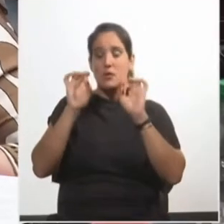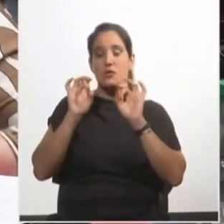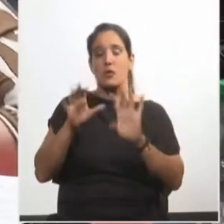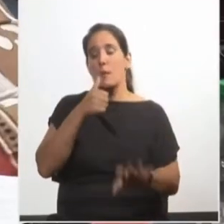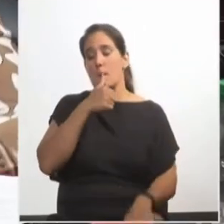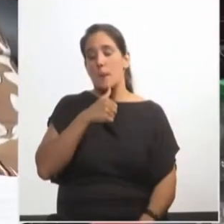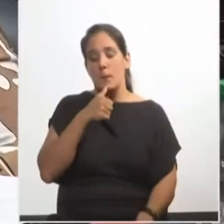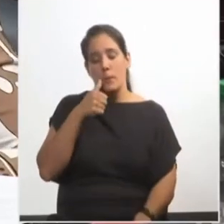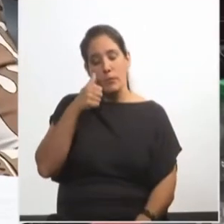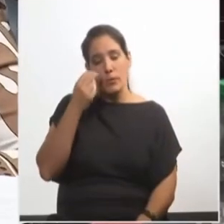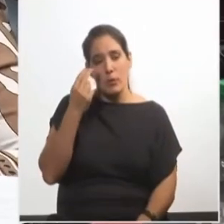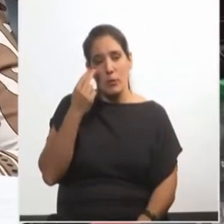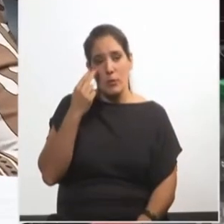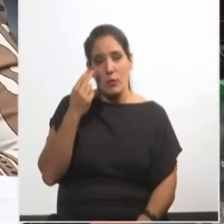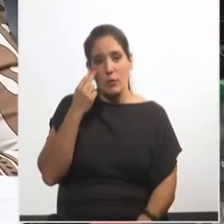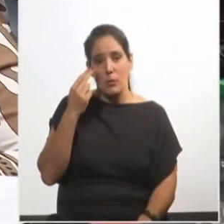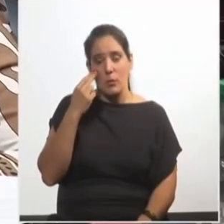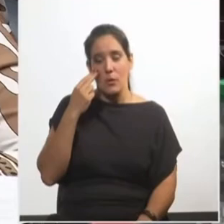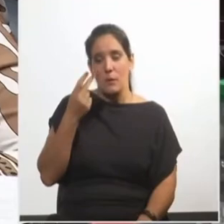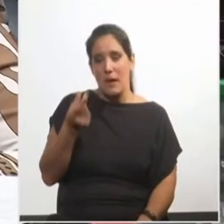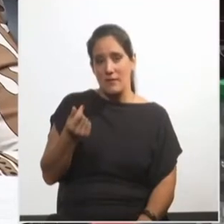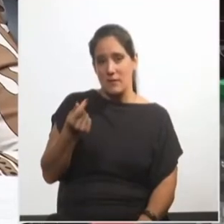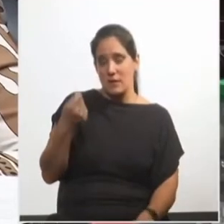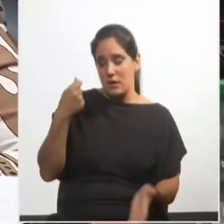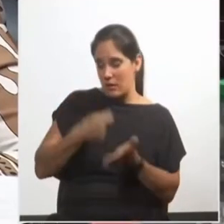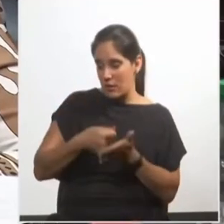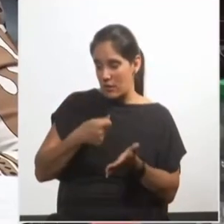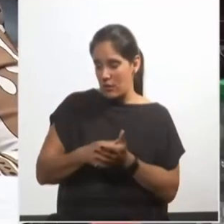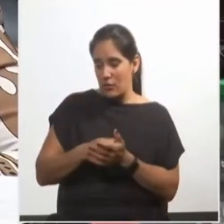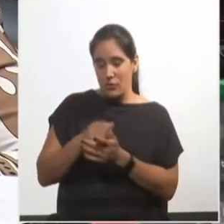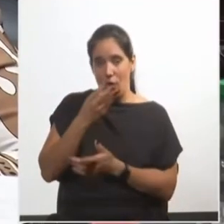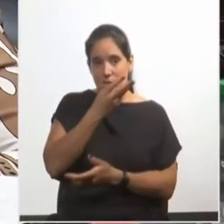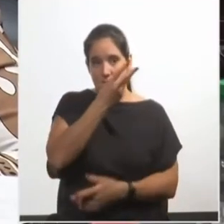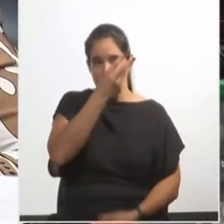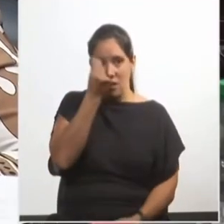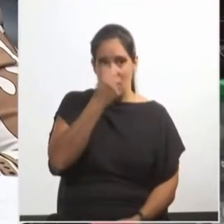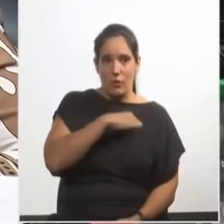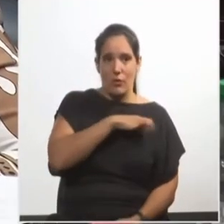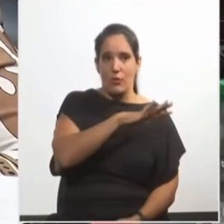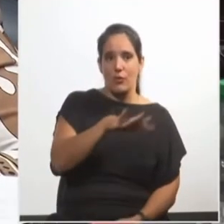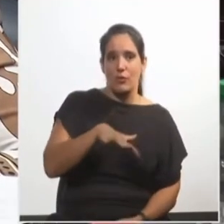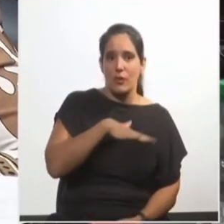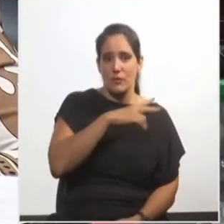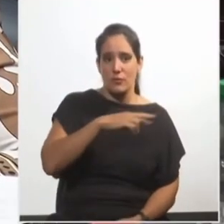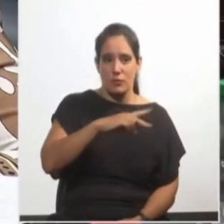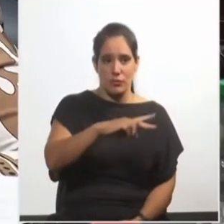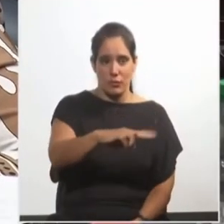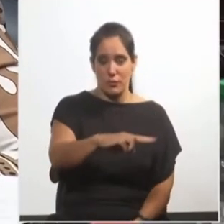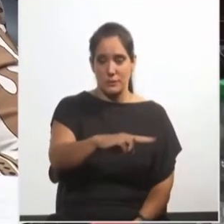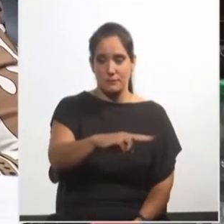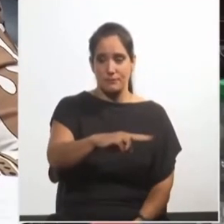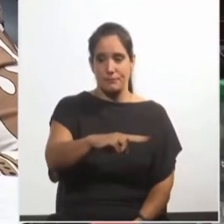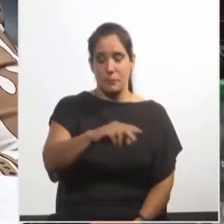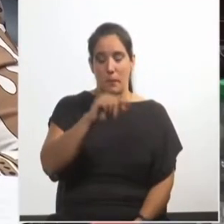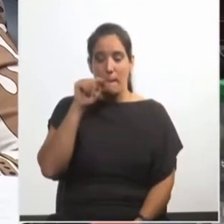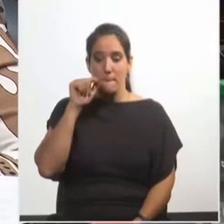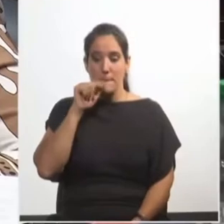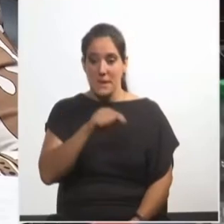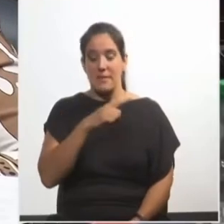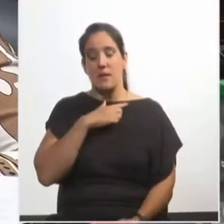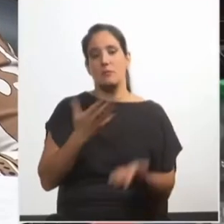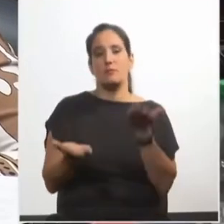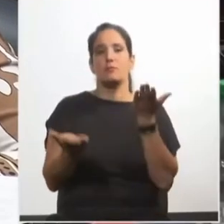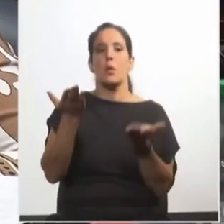financieros, olvidando ese otro aspecto que es absolutamente fundamental, el de la sostenibilidad social y el de la